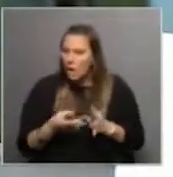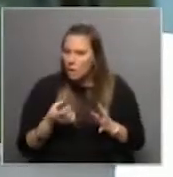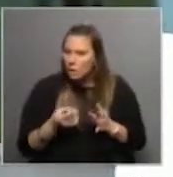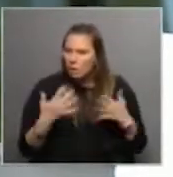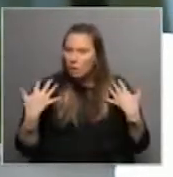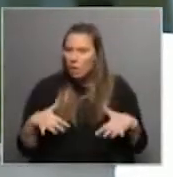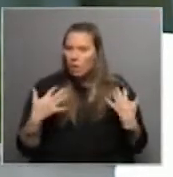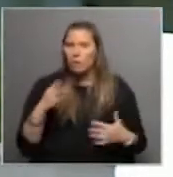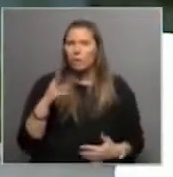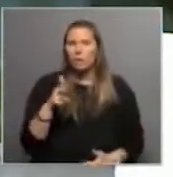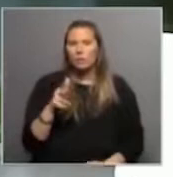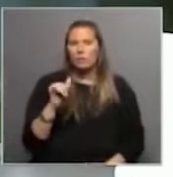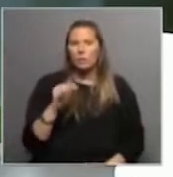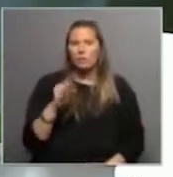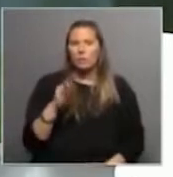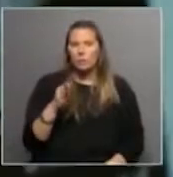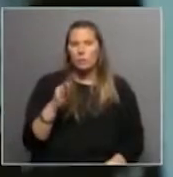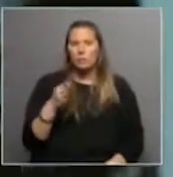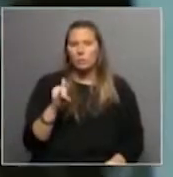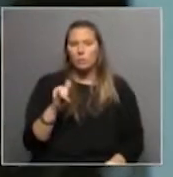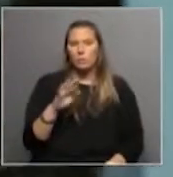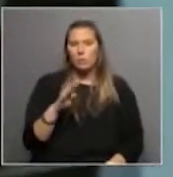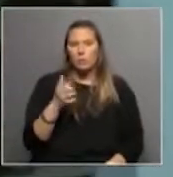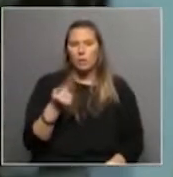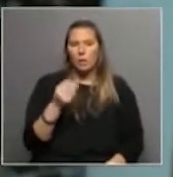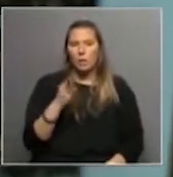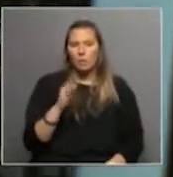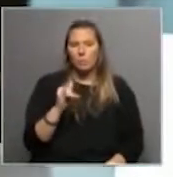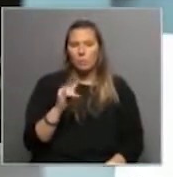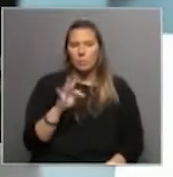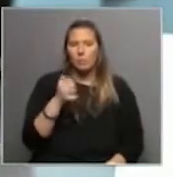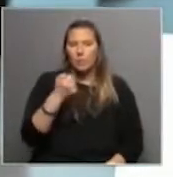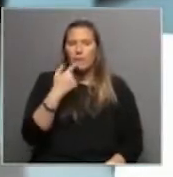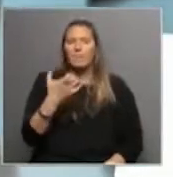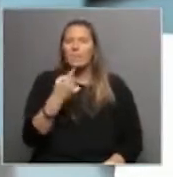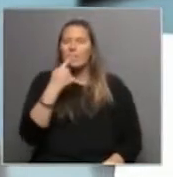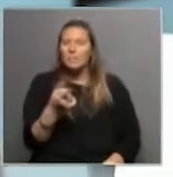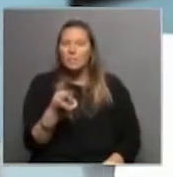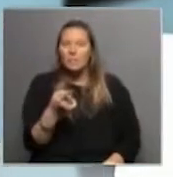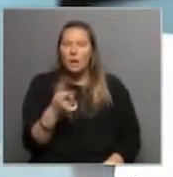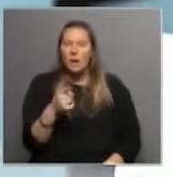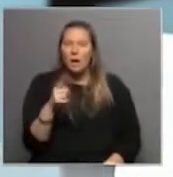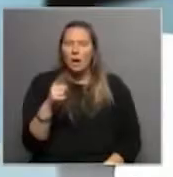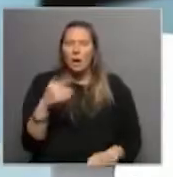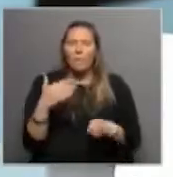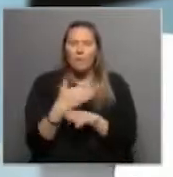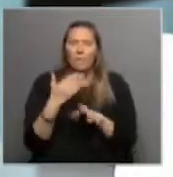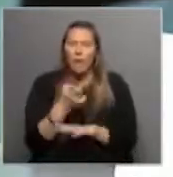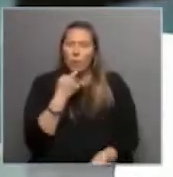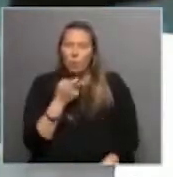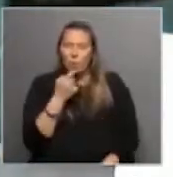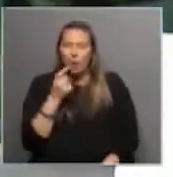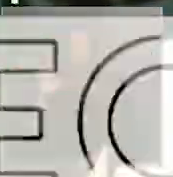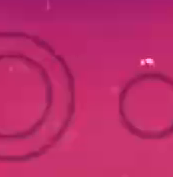y habitual quiere decir palo Colorado tiene una madera roja y hermosa los carpinteros deberían plantar para